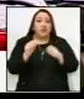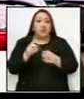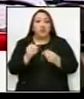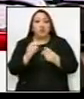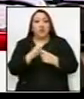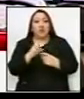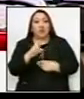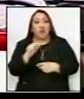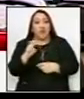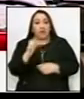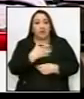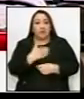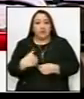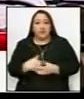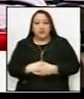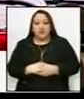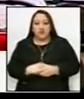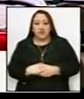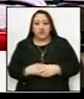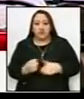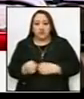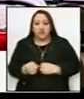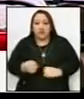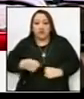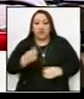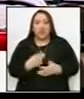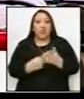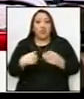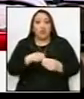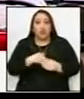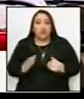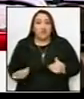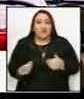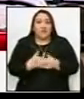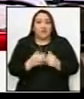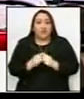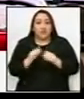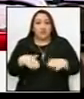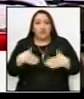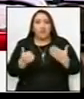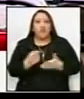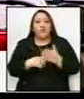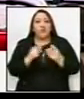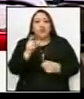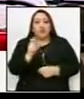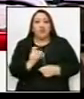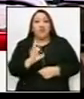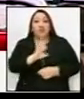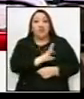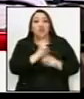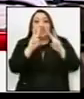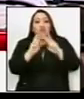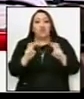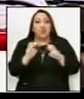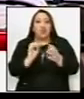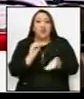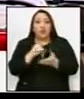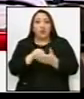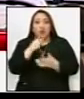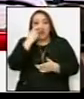grave, presidente, que nosotros cerráramos la posibilidad de que el fiscal investigue y